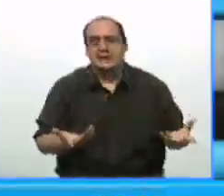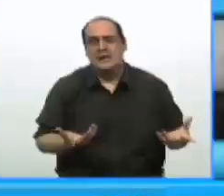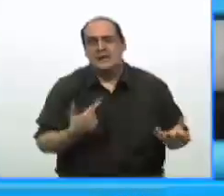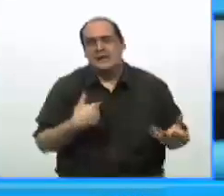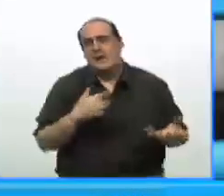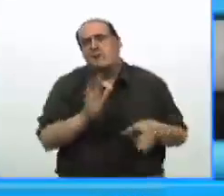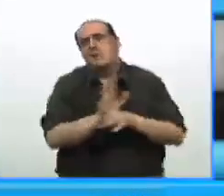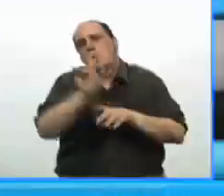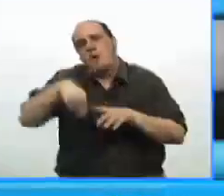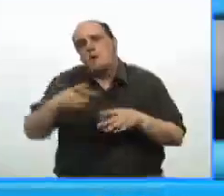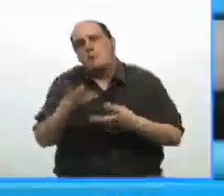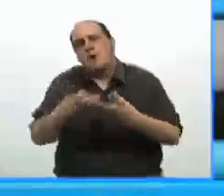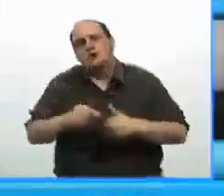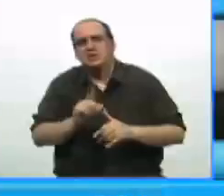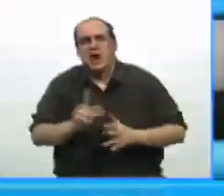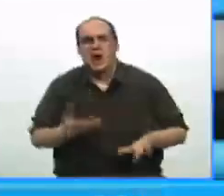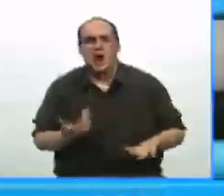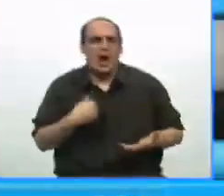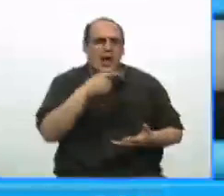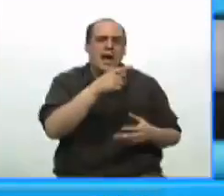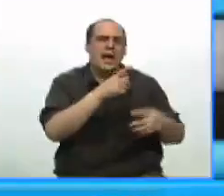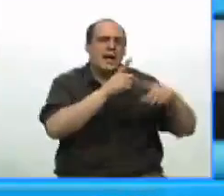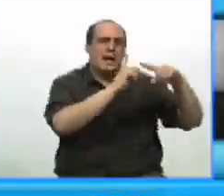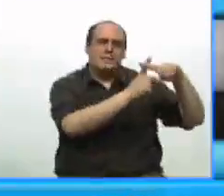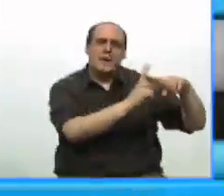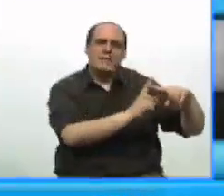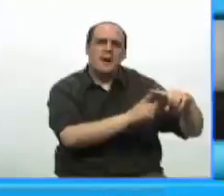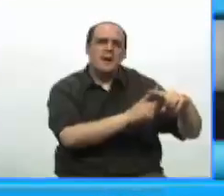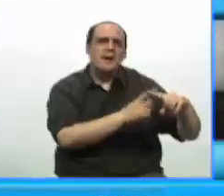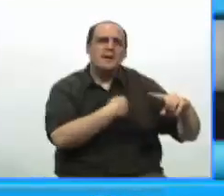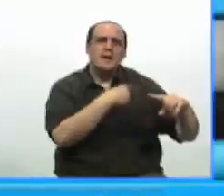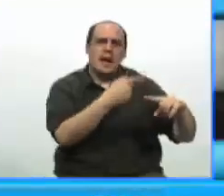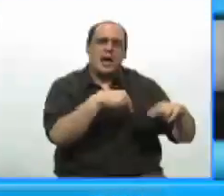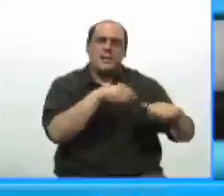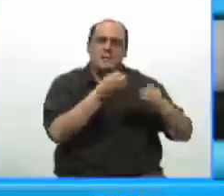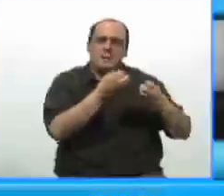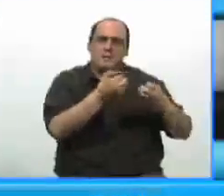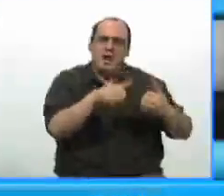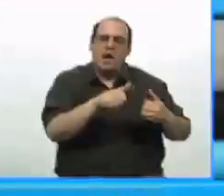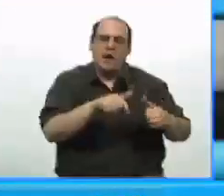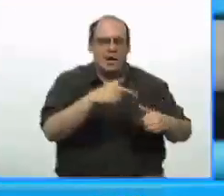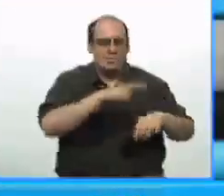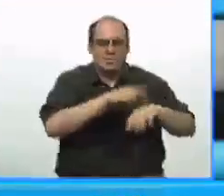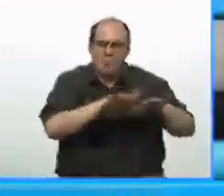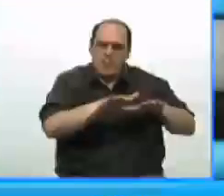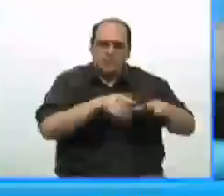no puede desviar los cimientos del club. Acá hoy la racha es buena, hay que disfrutar el momento,